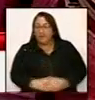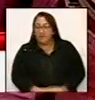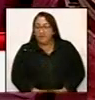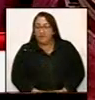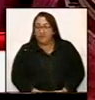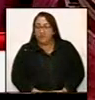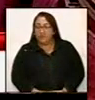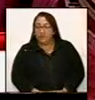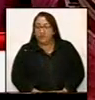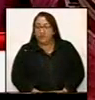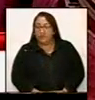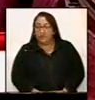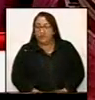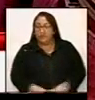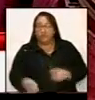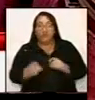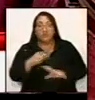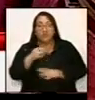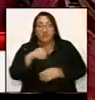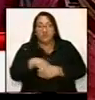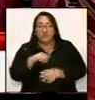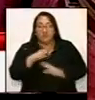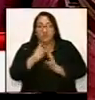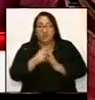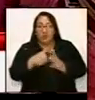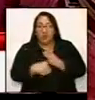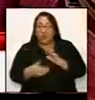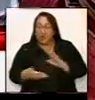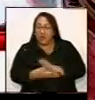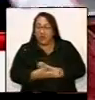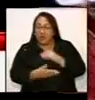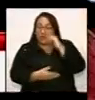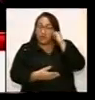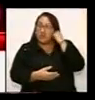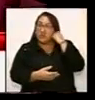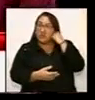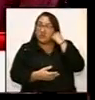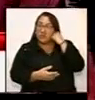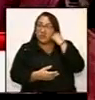vamos al debate y votación de pleitame de archivo recaído en el Tratado